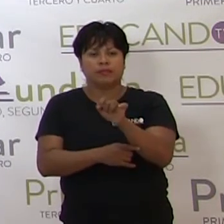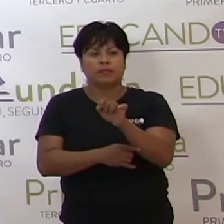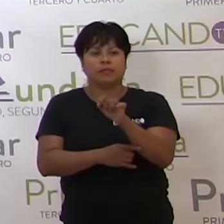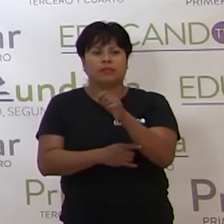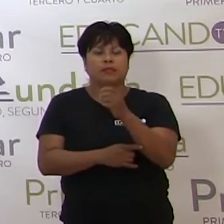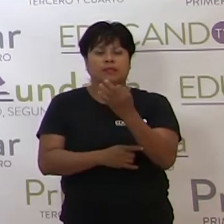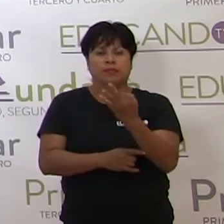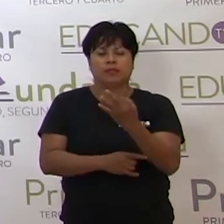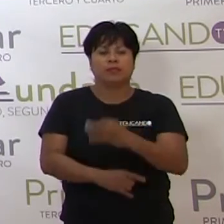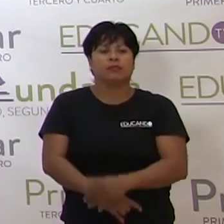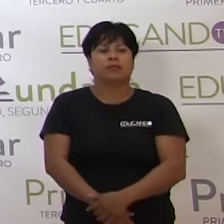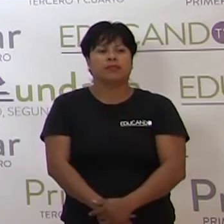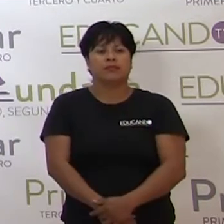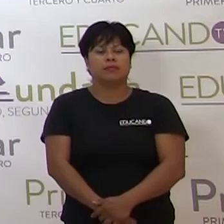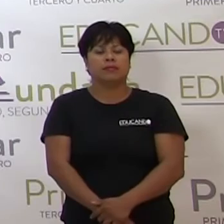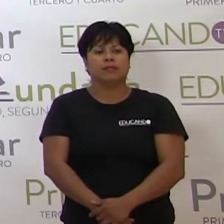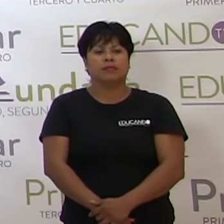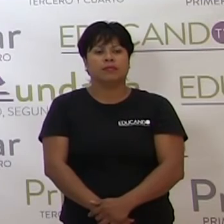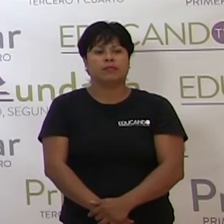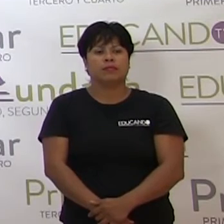10.3.